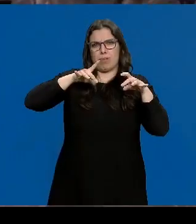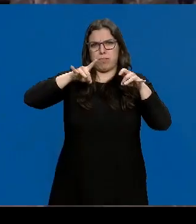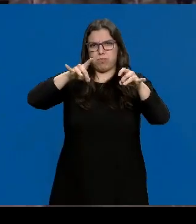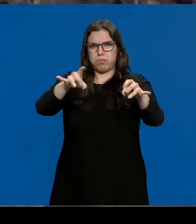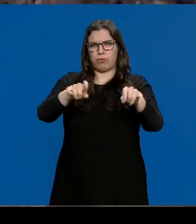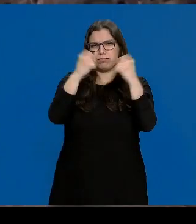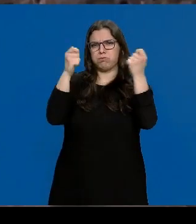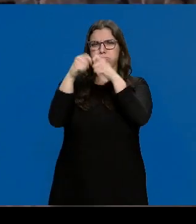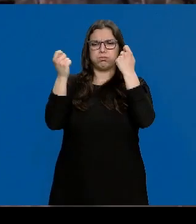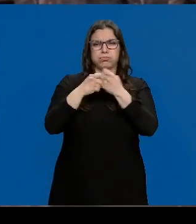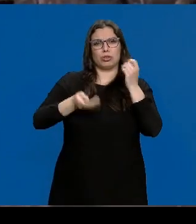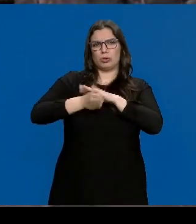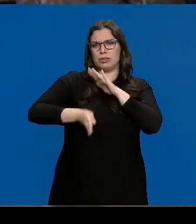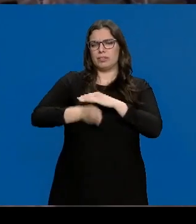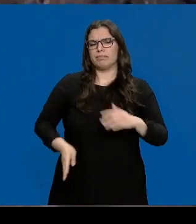no cesan.